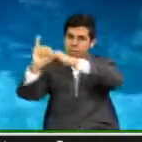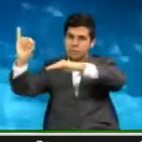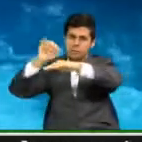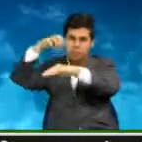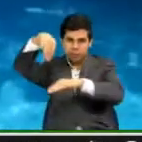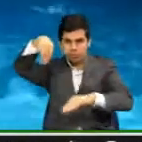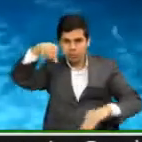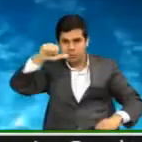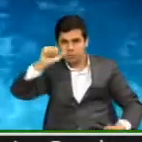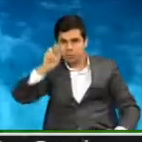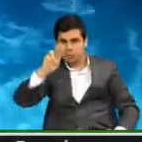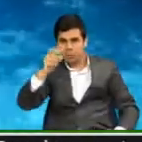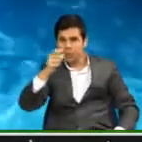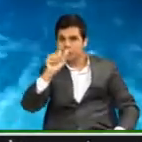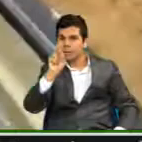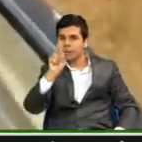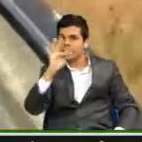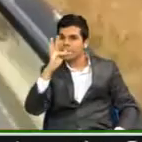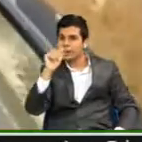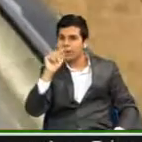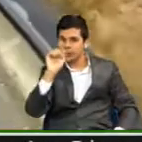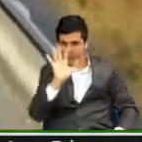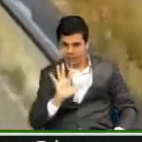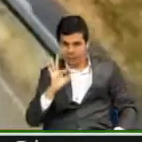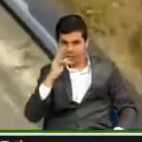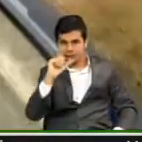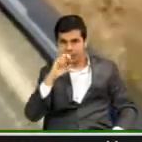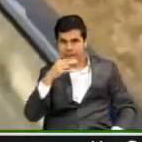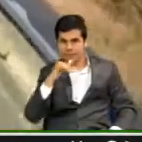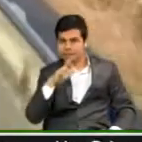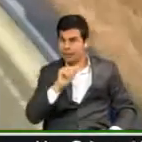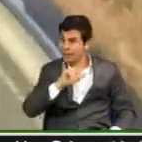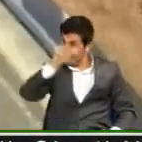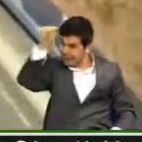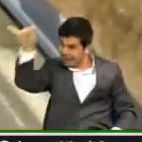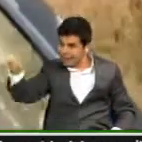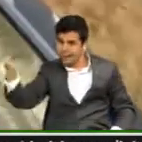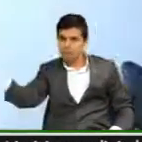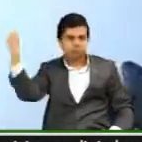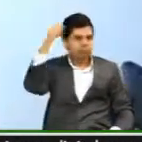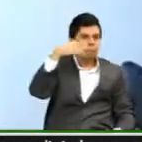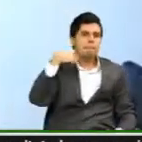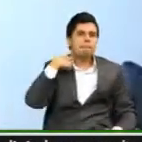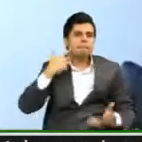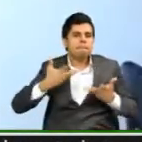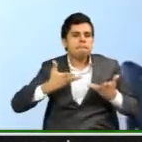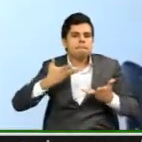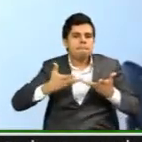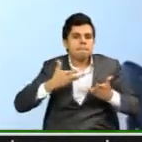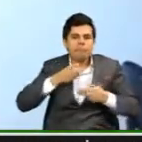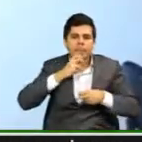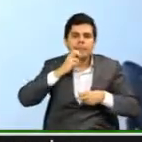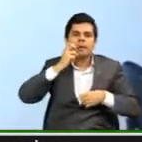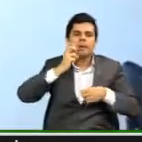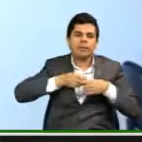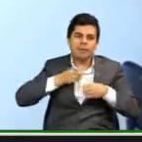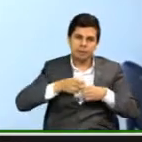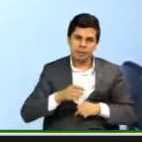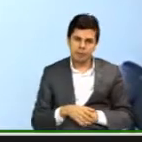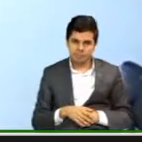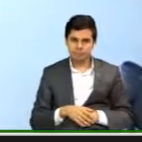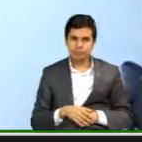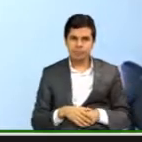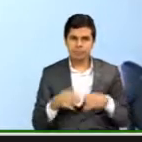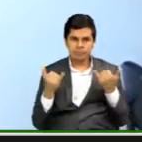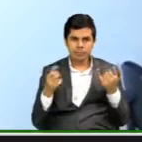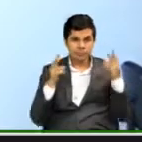destino venezolano. Llegaron al estado Táchira, muchos sin poder retornar a territorio nacional. La preocupación que existe